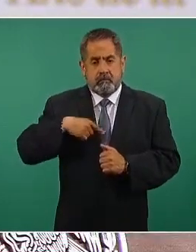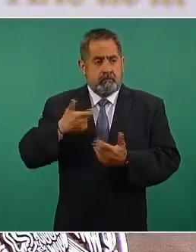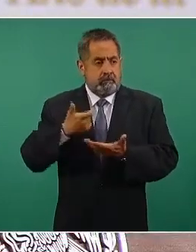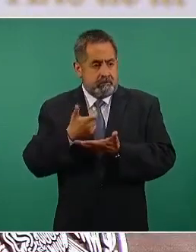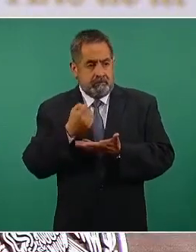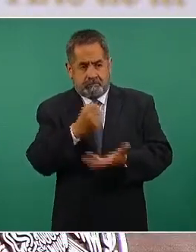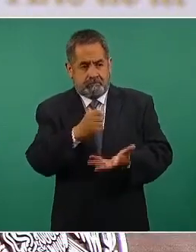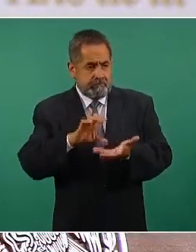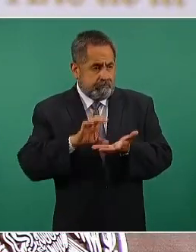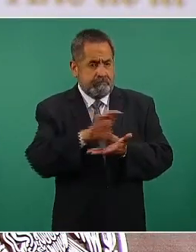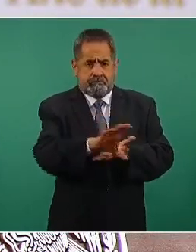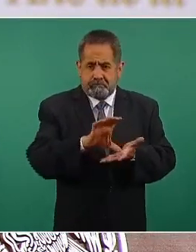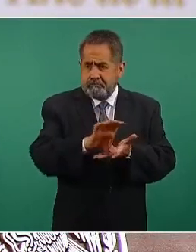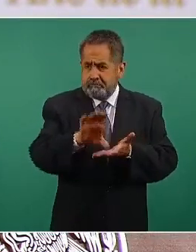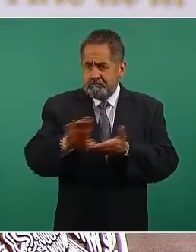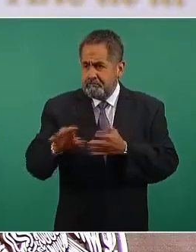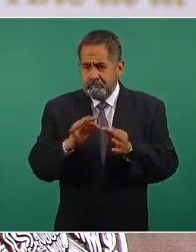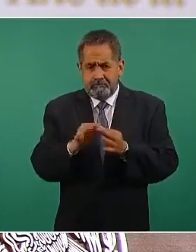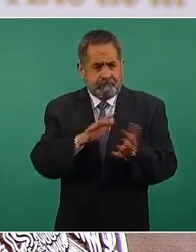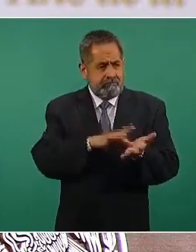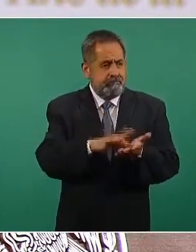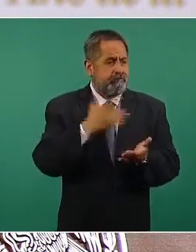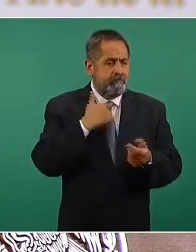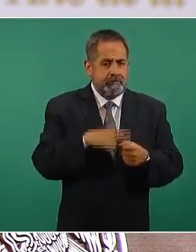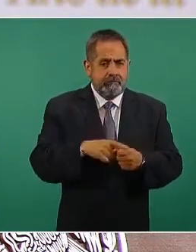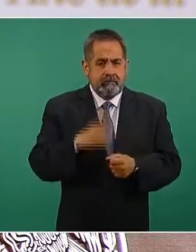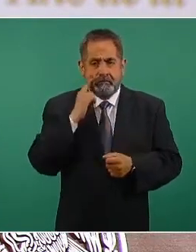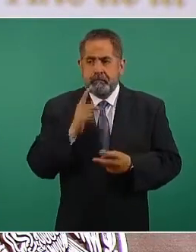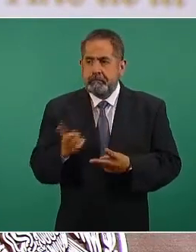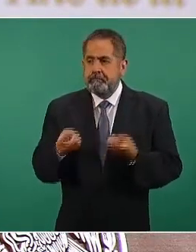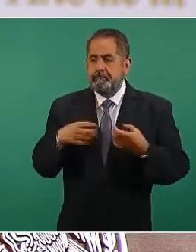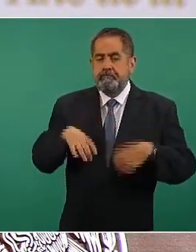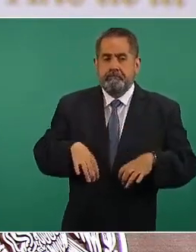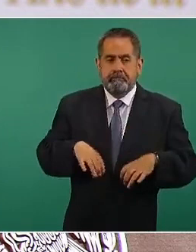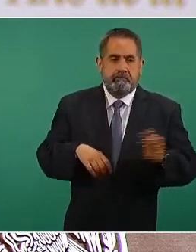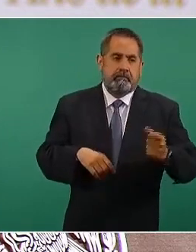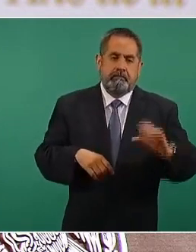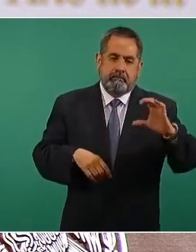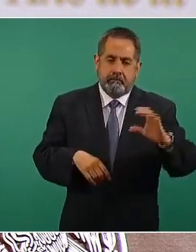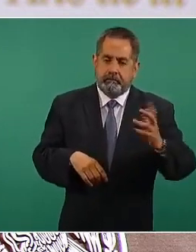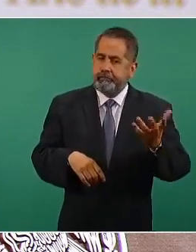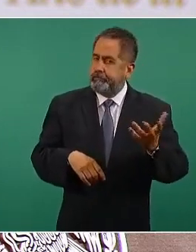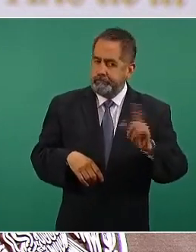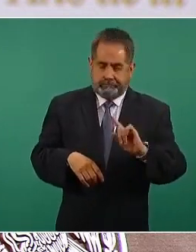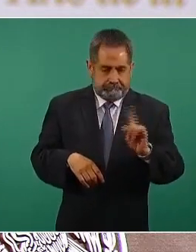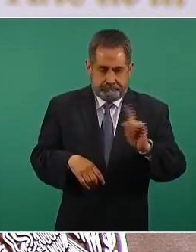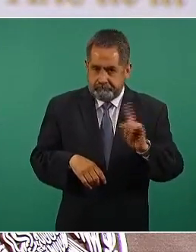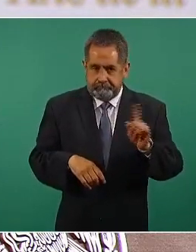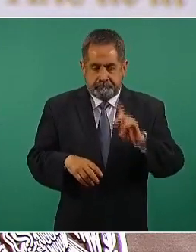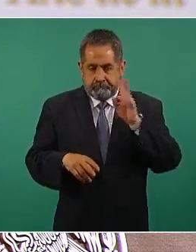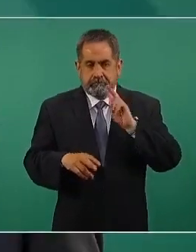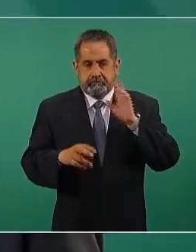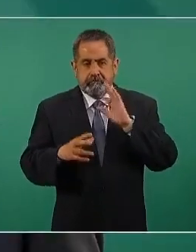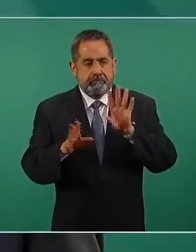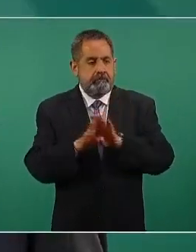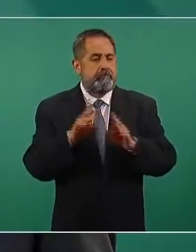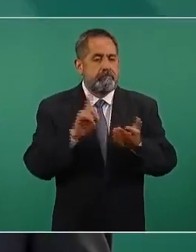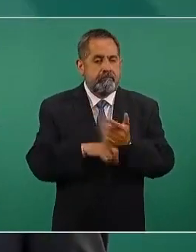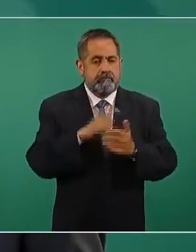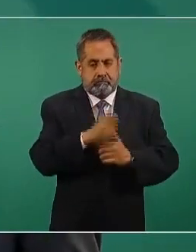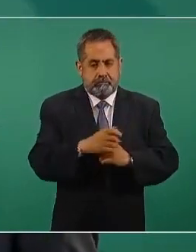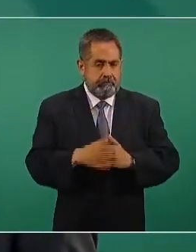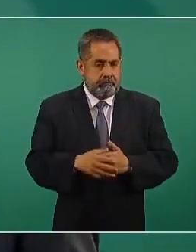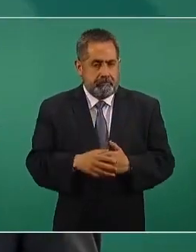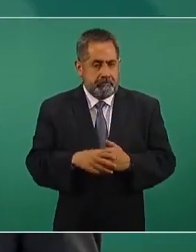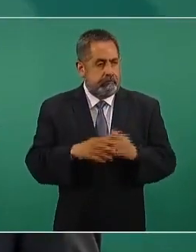subsidio. Entonces, a ver si no se lo están quedando los distribuidores y no